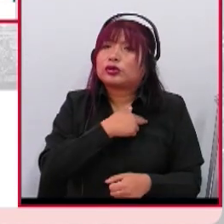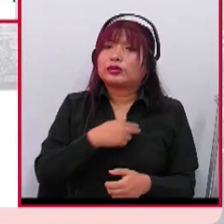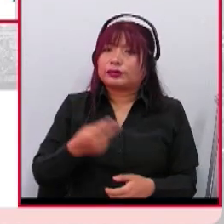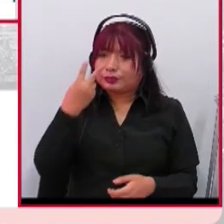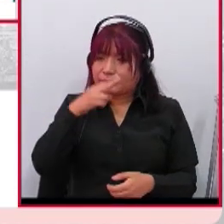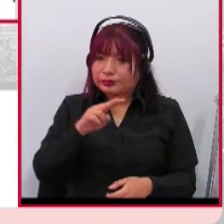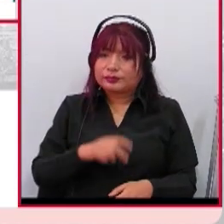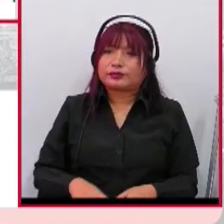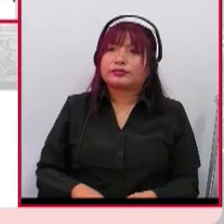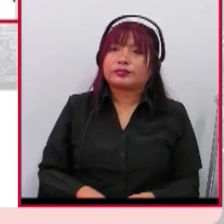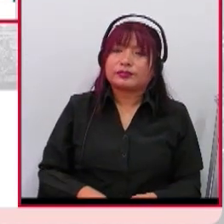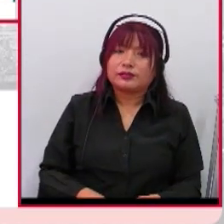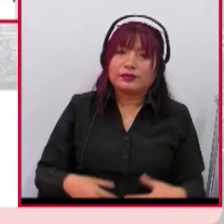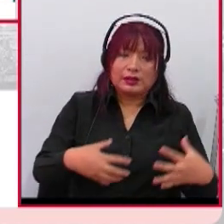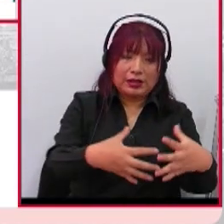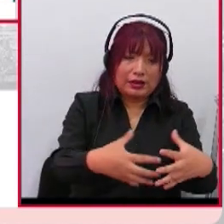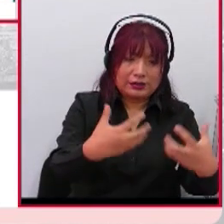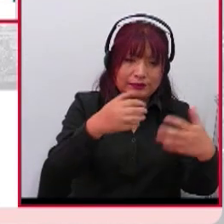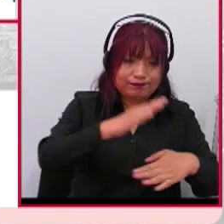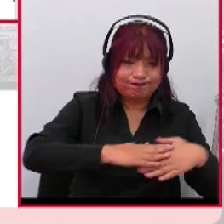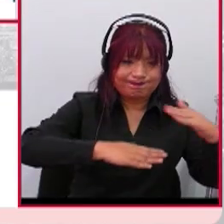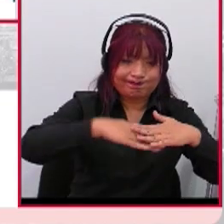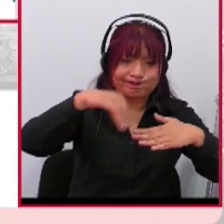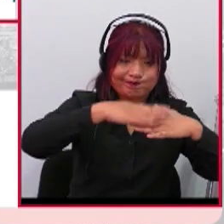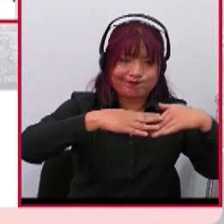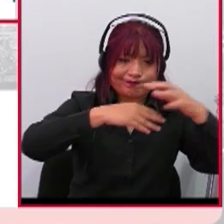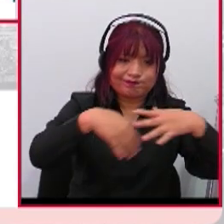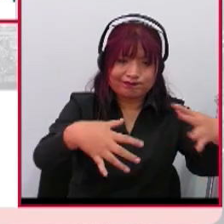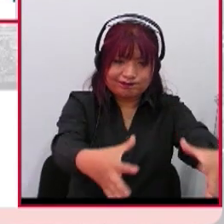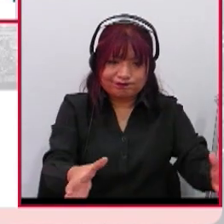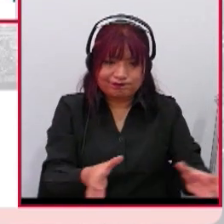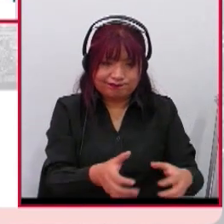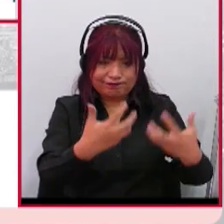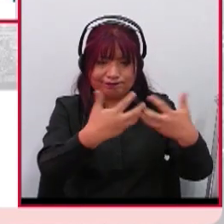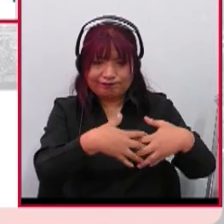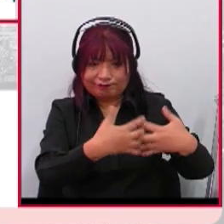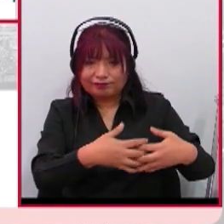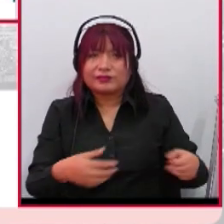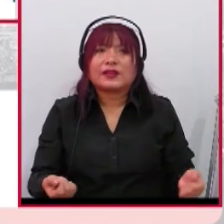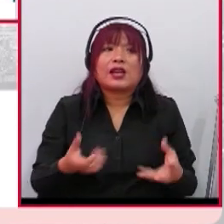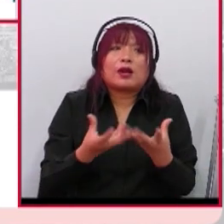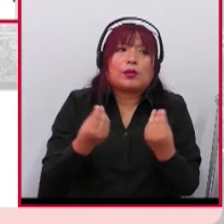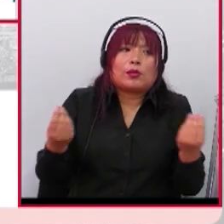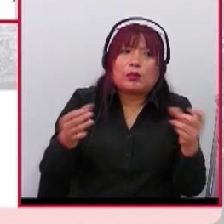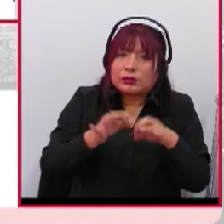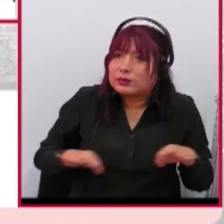Innovamos en el diseño de la planta y el impacto económico que esto representa.